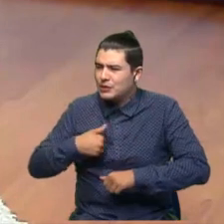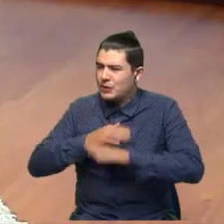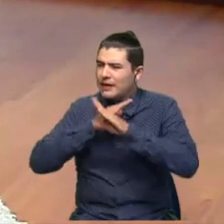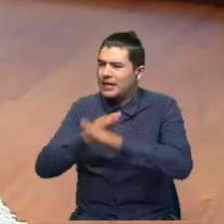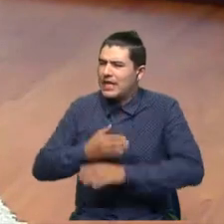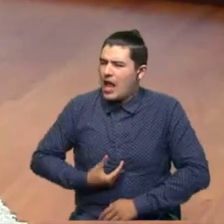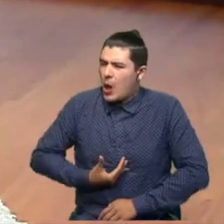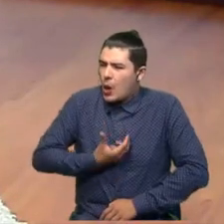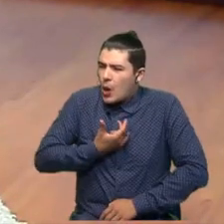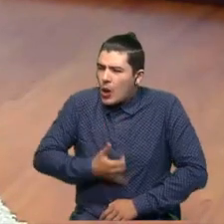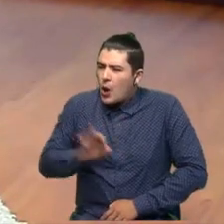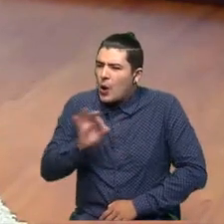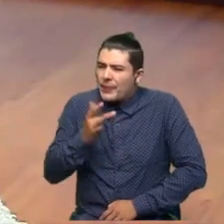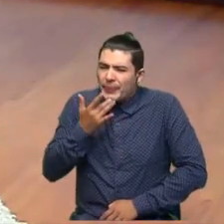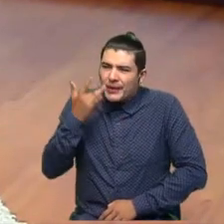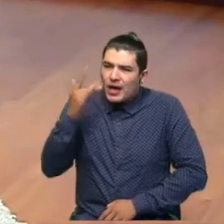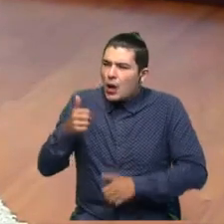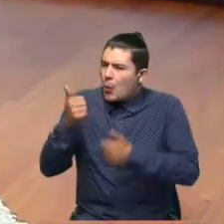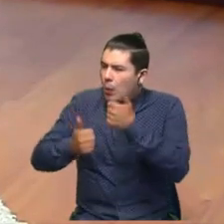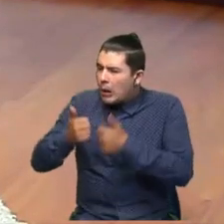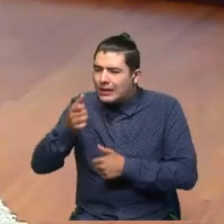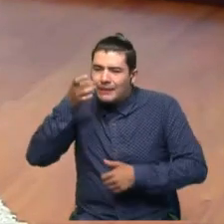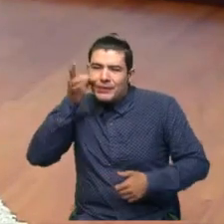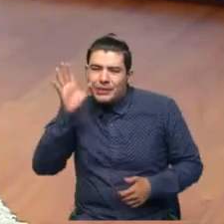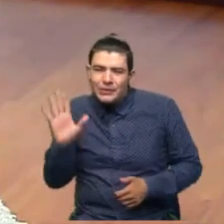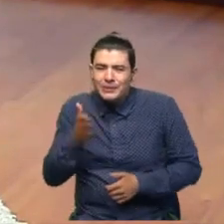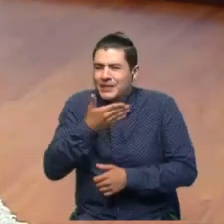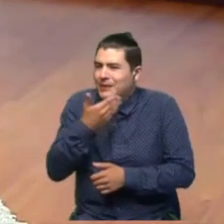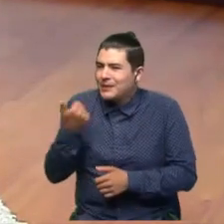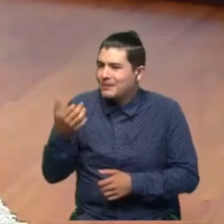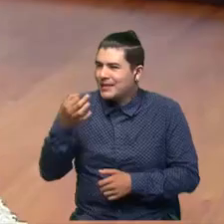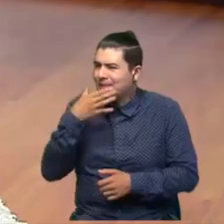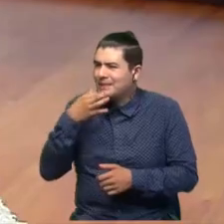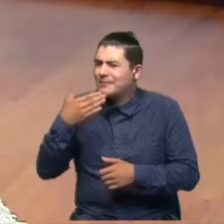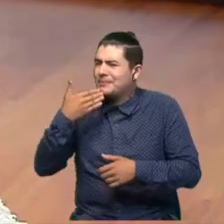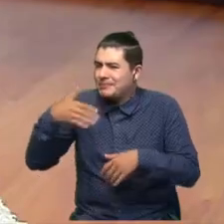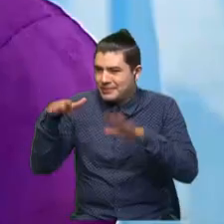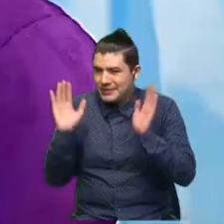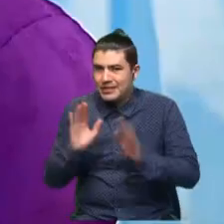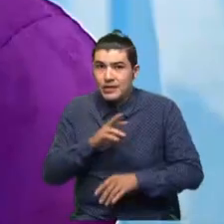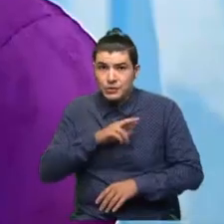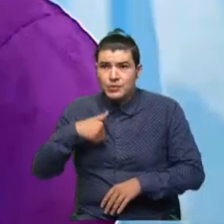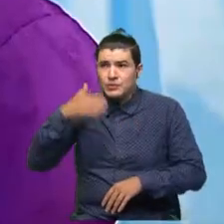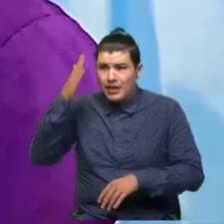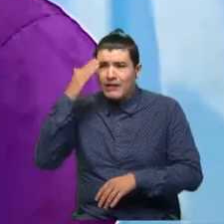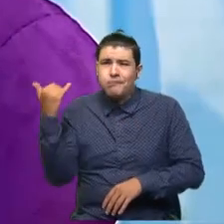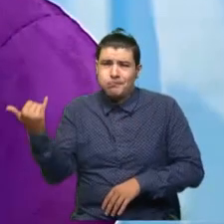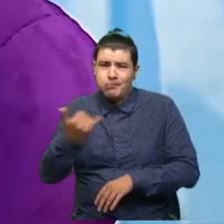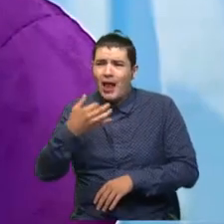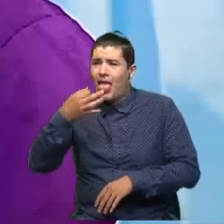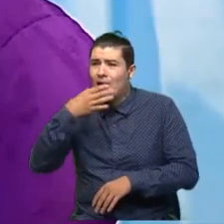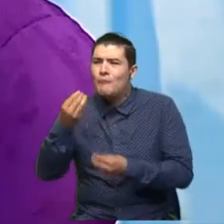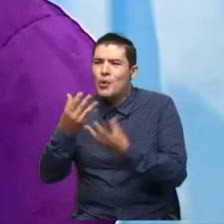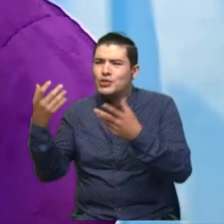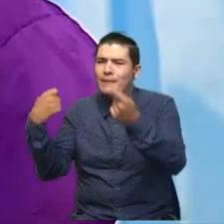o mi gastritis? ¿Cuál de pronto podría ser el mejor de medicamento, por así decirlo? Porque sabemos que en el mercado existen muchísimos,